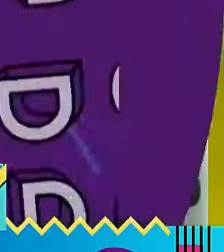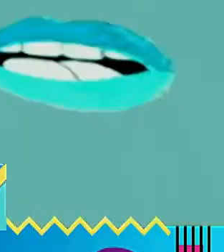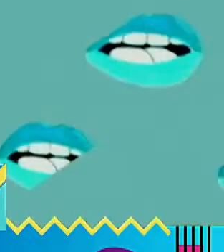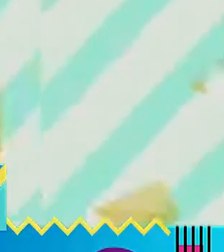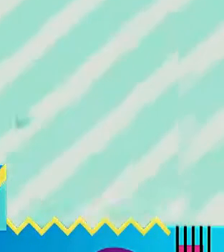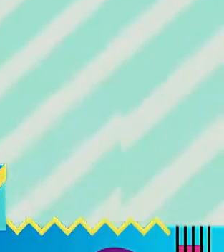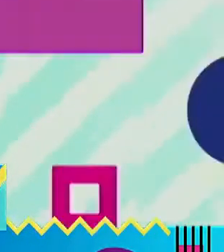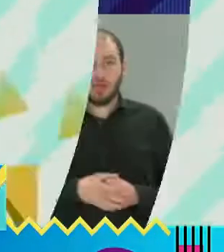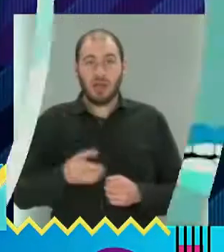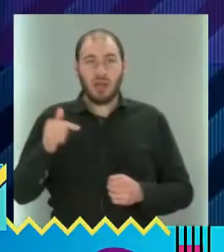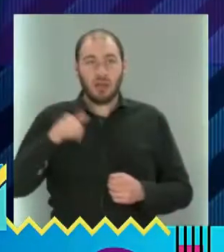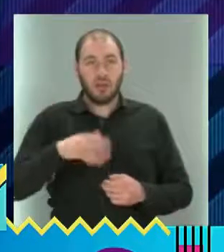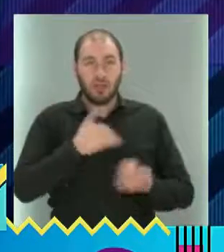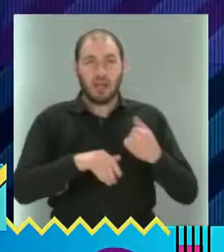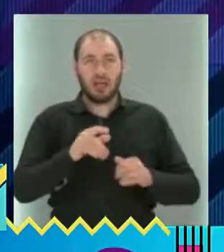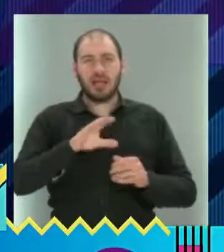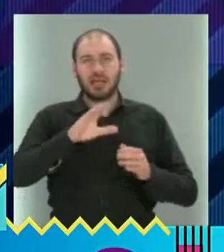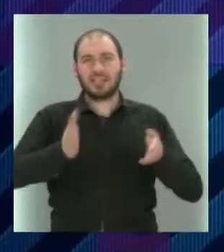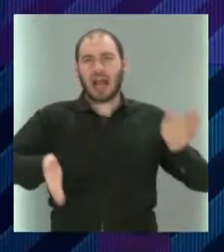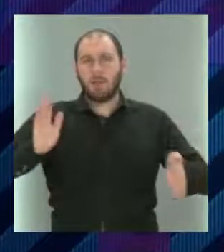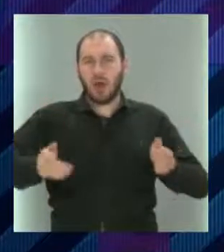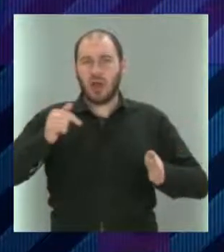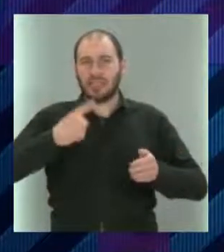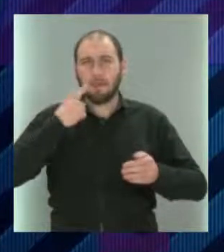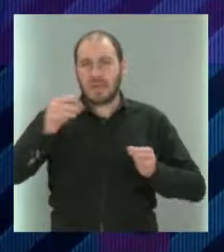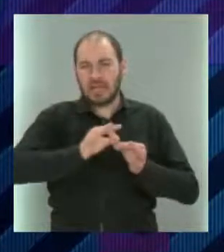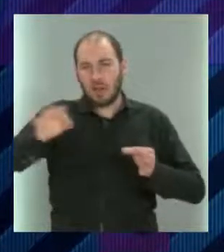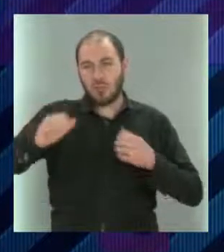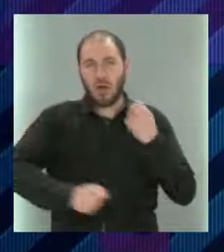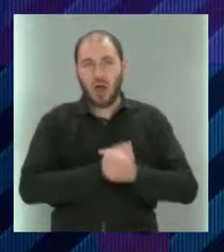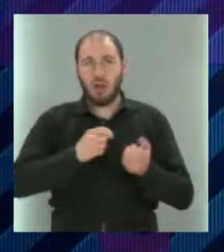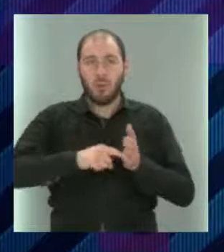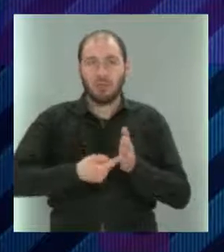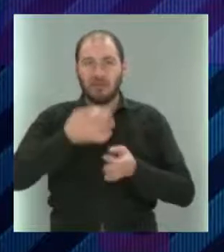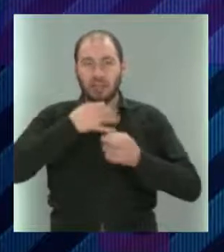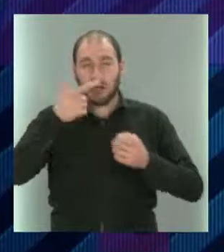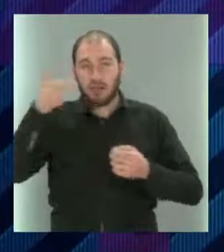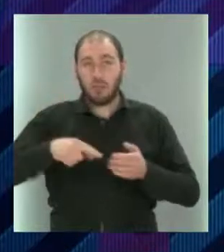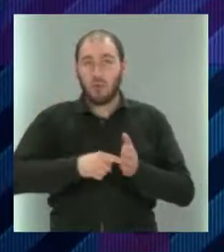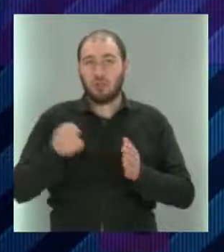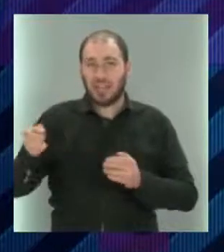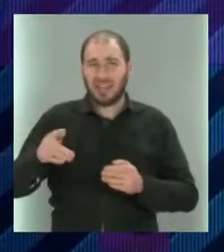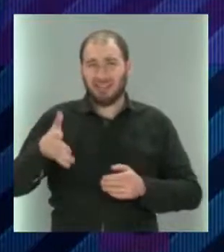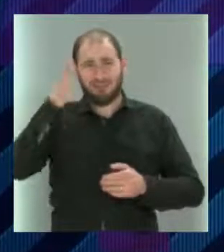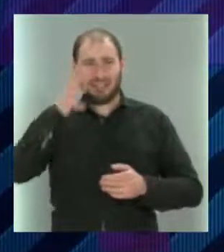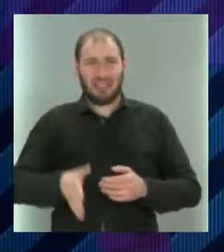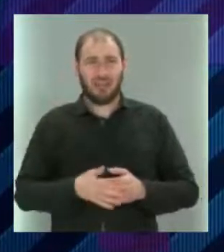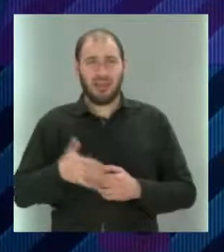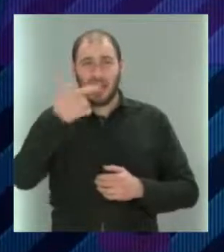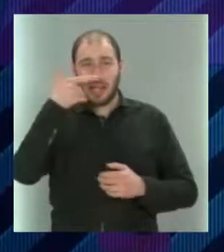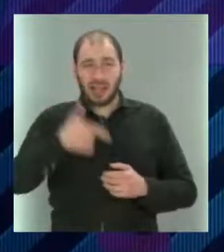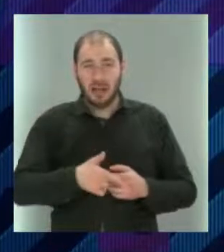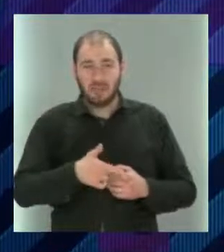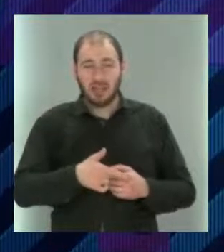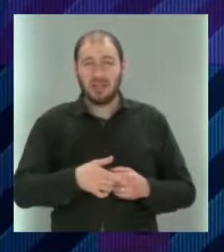Porque yo escuché el video y decía, este camión hace 1000 kilómetros hasta Buenos Aires y vende la nafta en Buenos Aires. Una barbaridad. La nafta sale